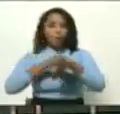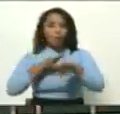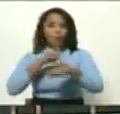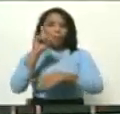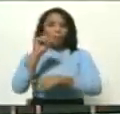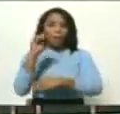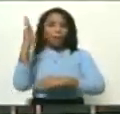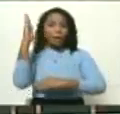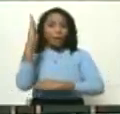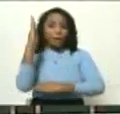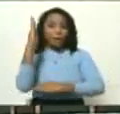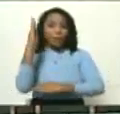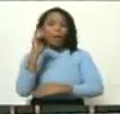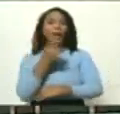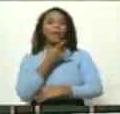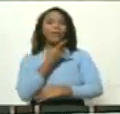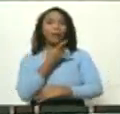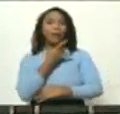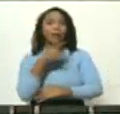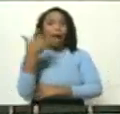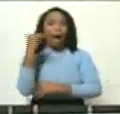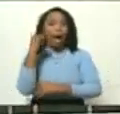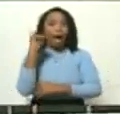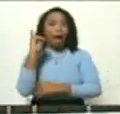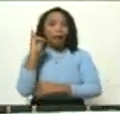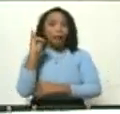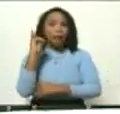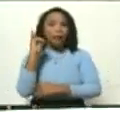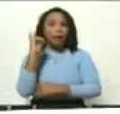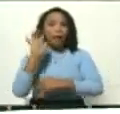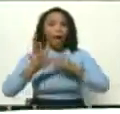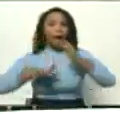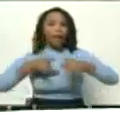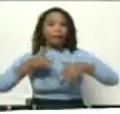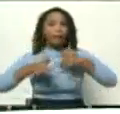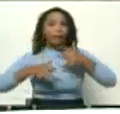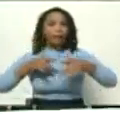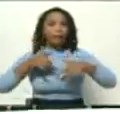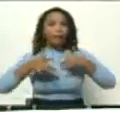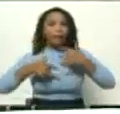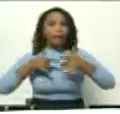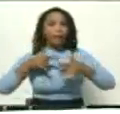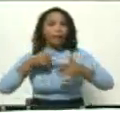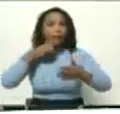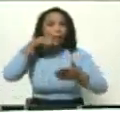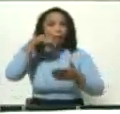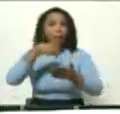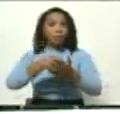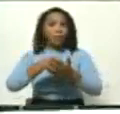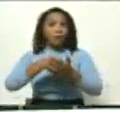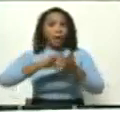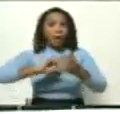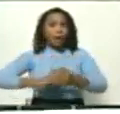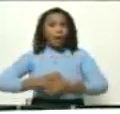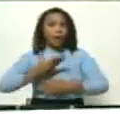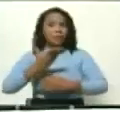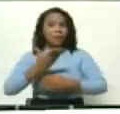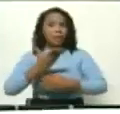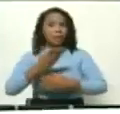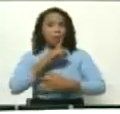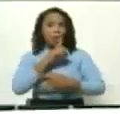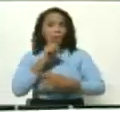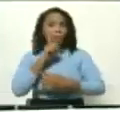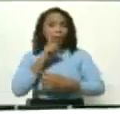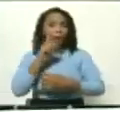la iglesia evangélica tendrá un evento que lo va a llamar el Renacer, ¿no? En